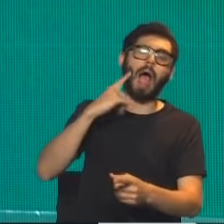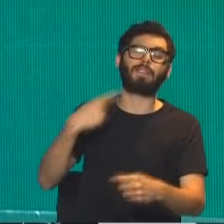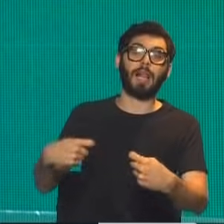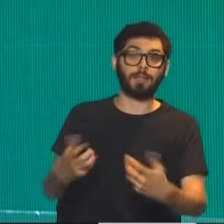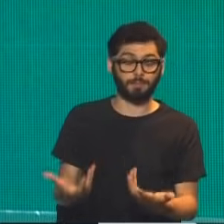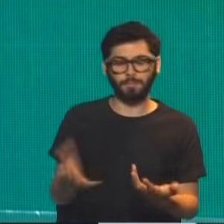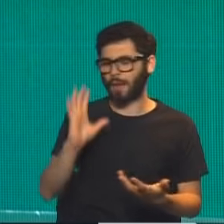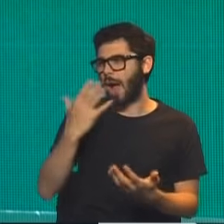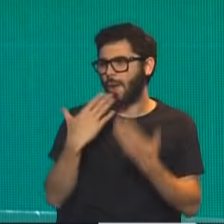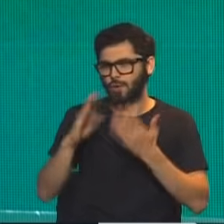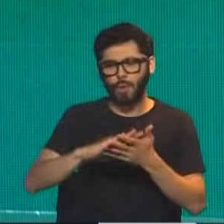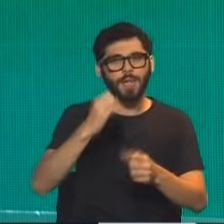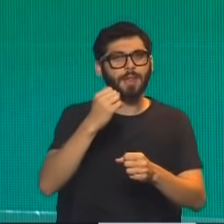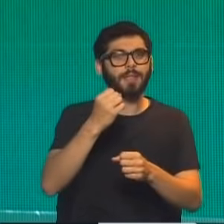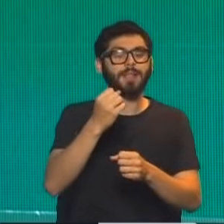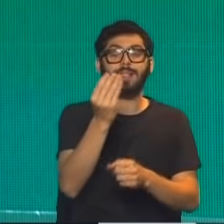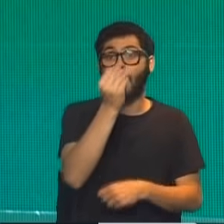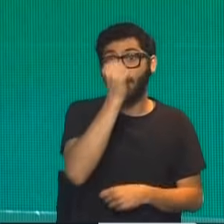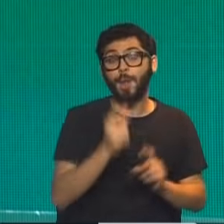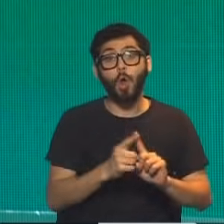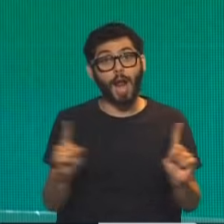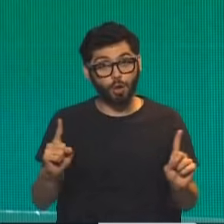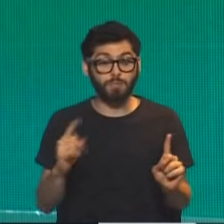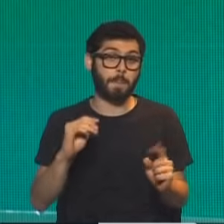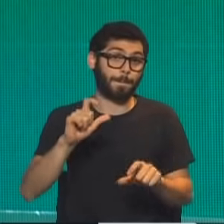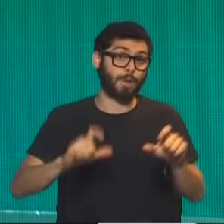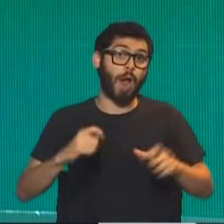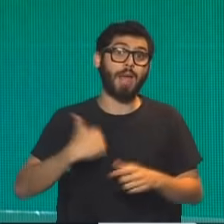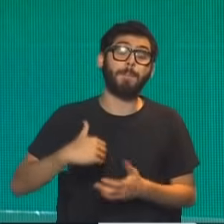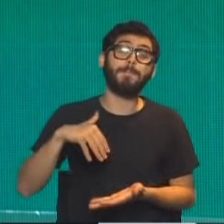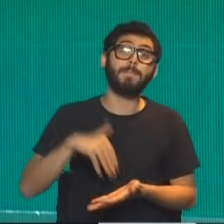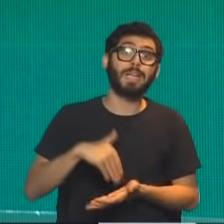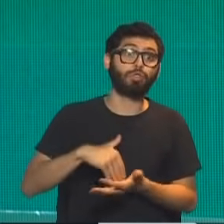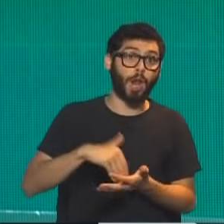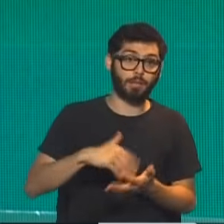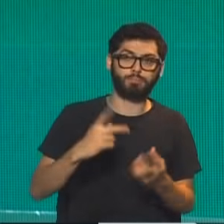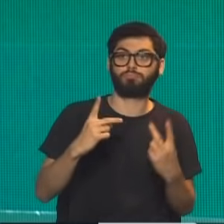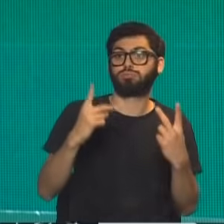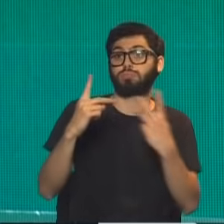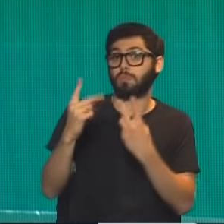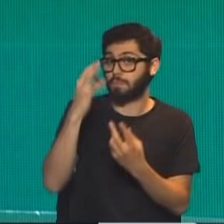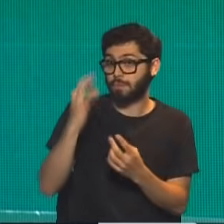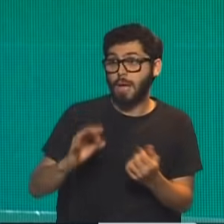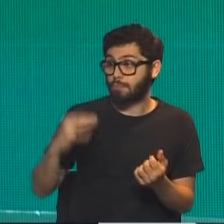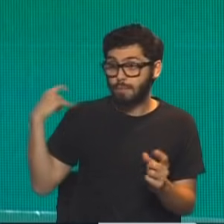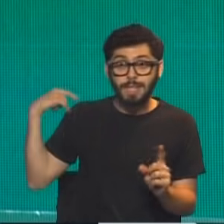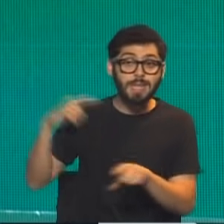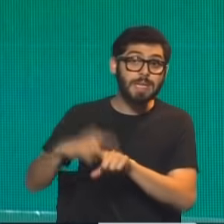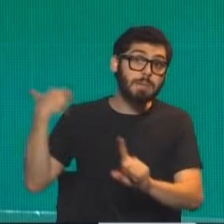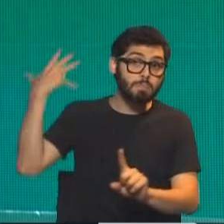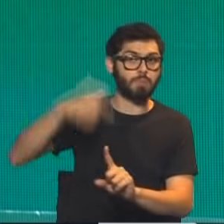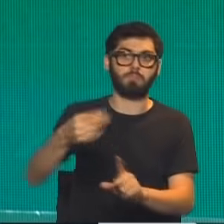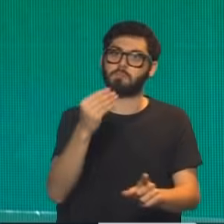parece? Porque se movilizaron, bueno, millones de argentinos y fue la mejor temporada después de muchísimo tiempo. Lo